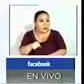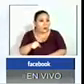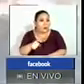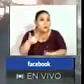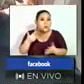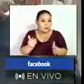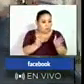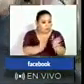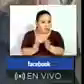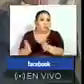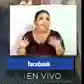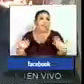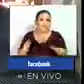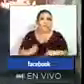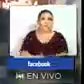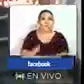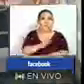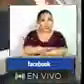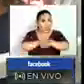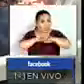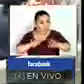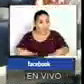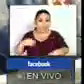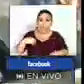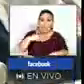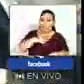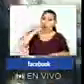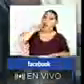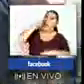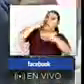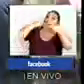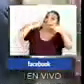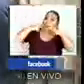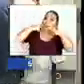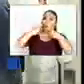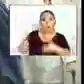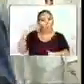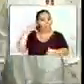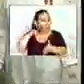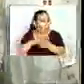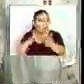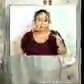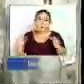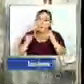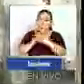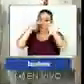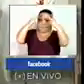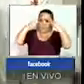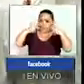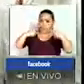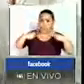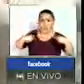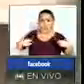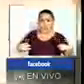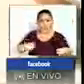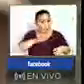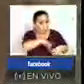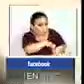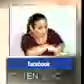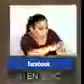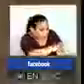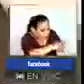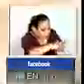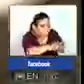equipo. Al finalizar la consulta o tratamiento, nuevamente se aplica el protocolo para desinfección de la clínica.